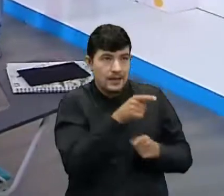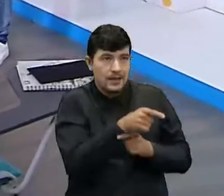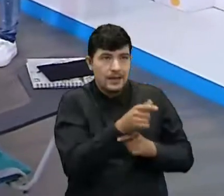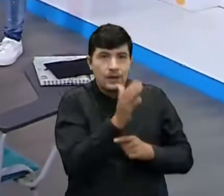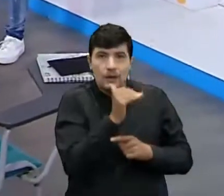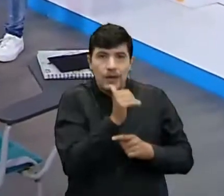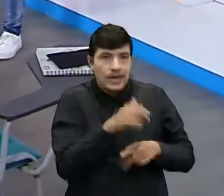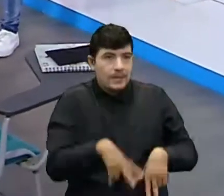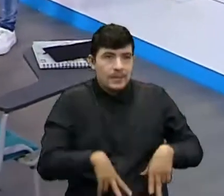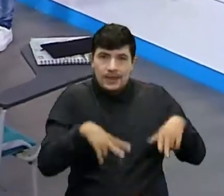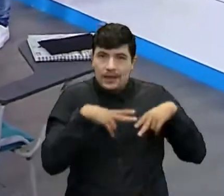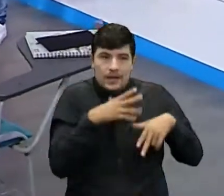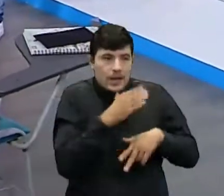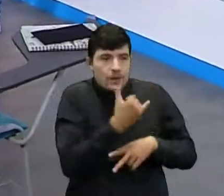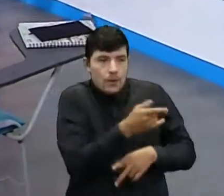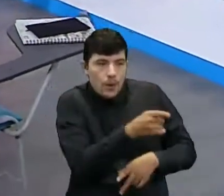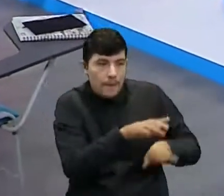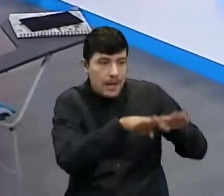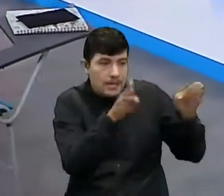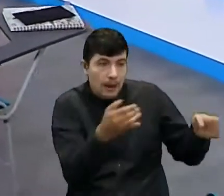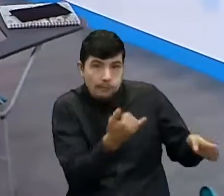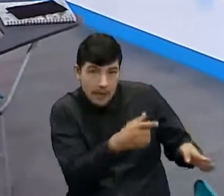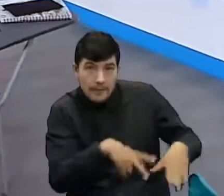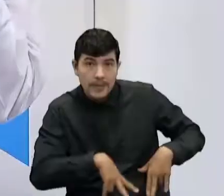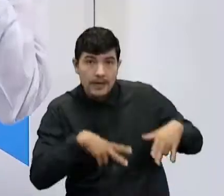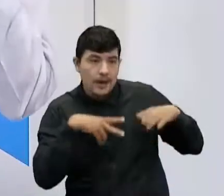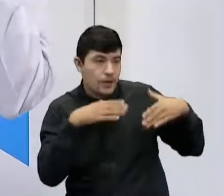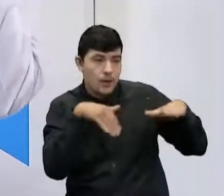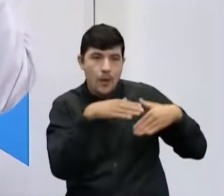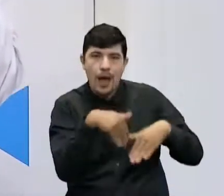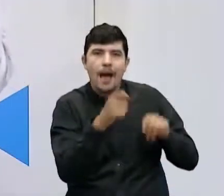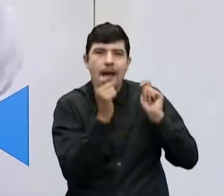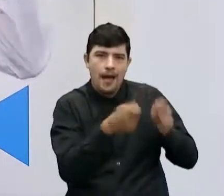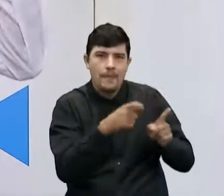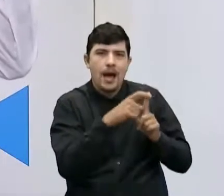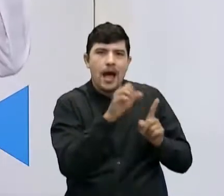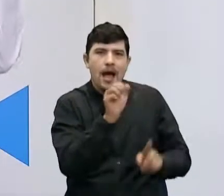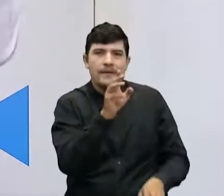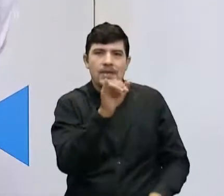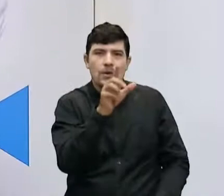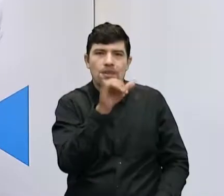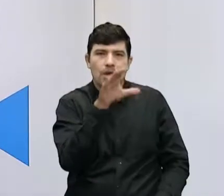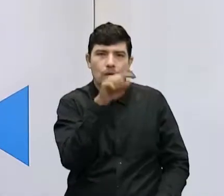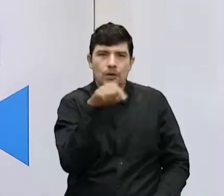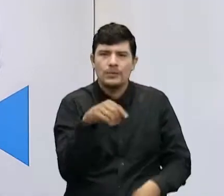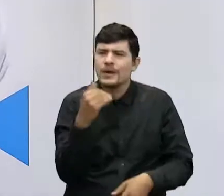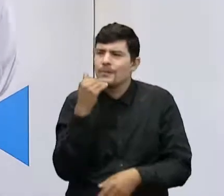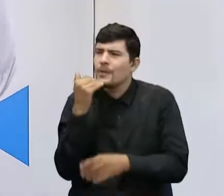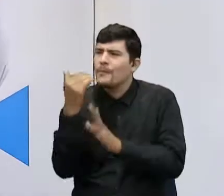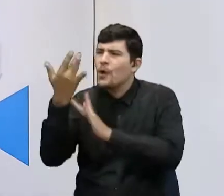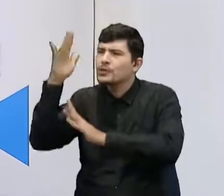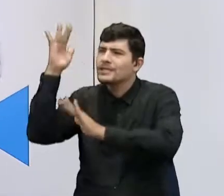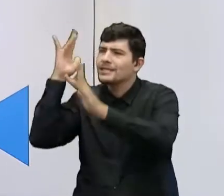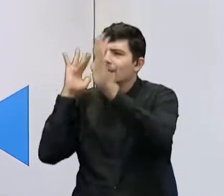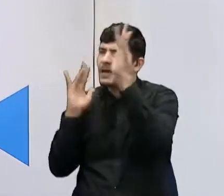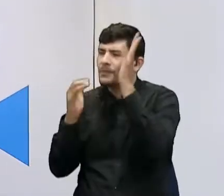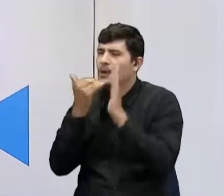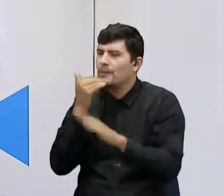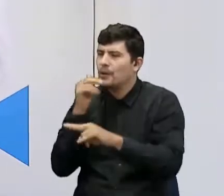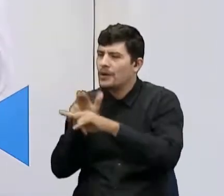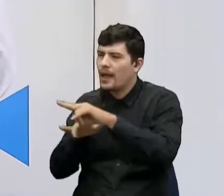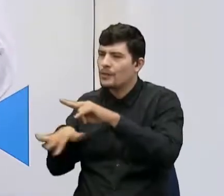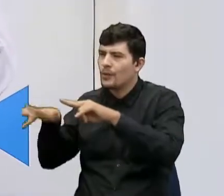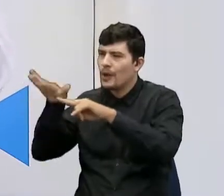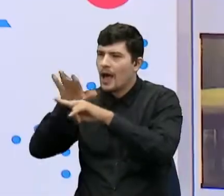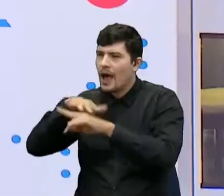tiene vida Pero... Ah, ok Ahora vayamos de pronto como a un bosque Como algo más natural Hablemos de animales,